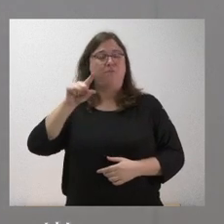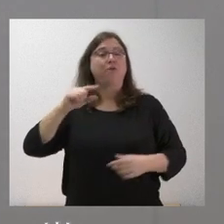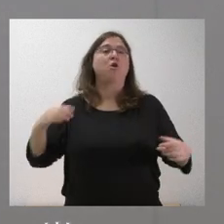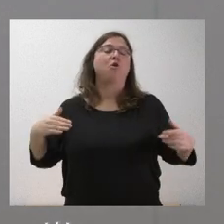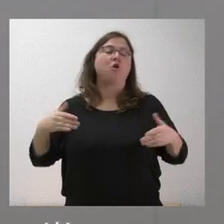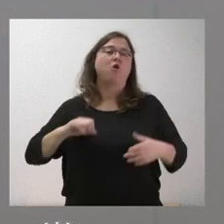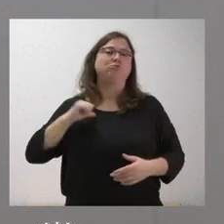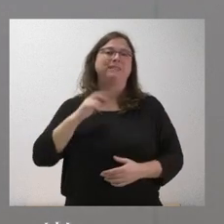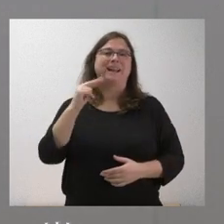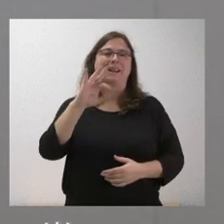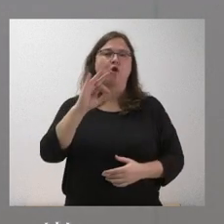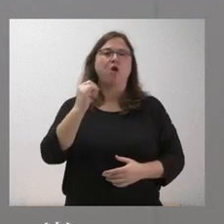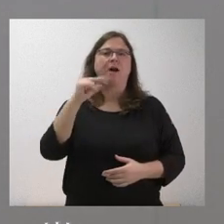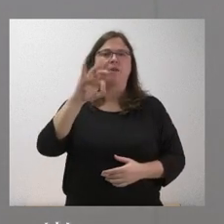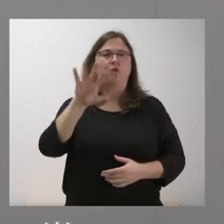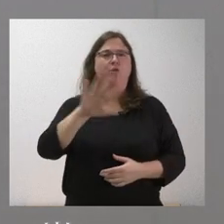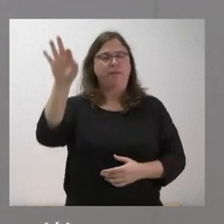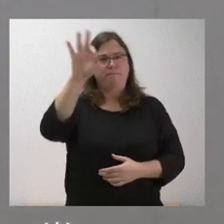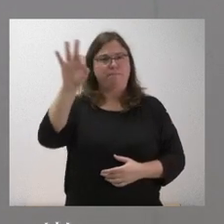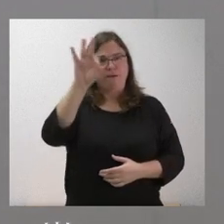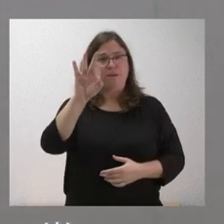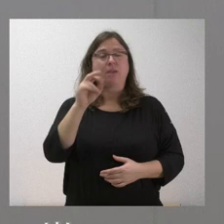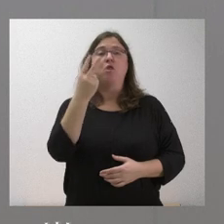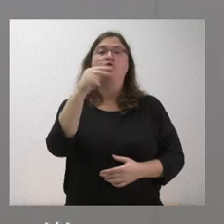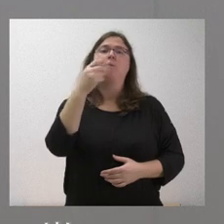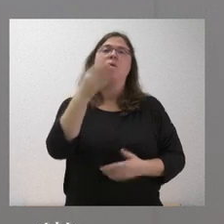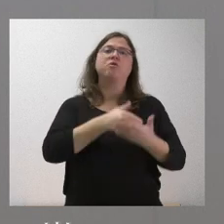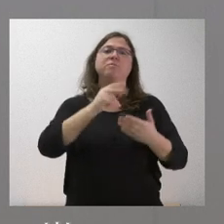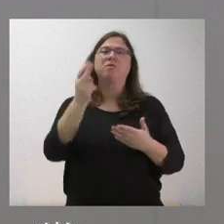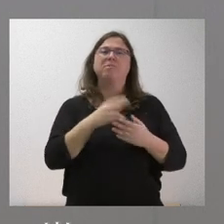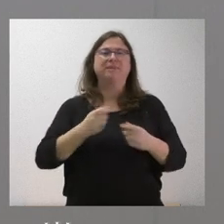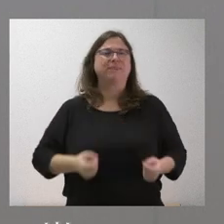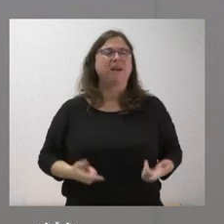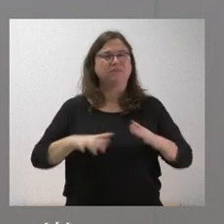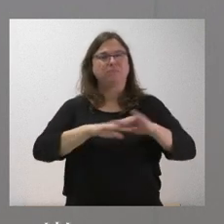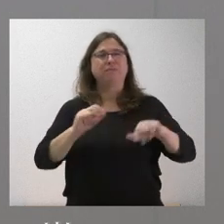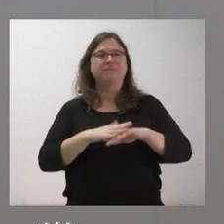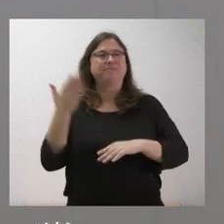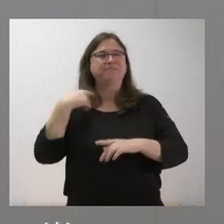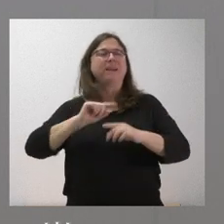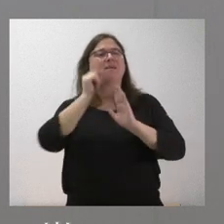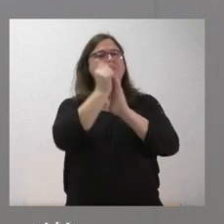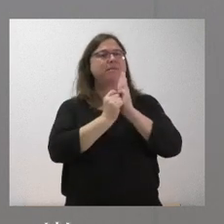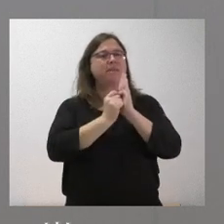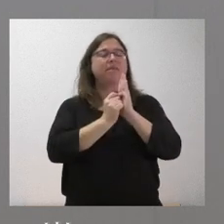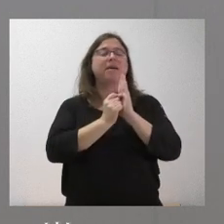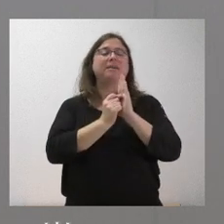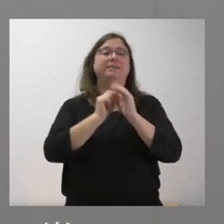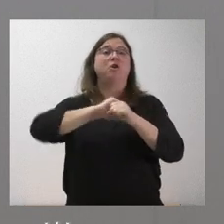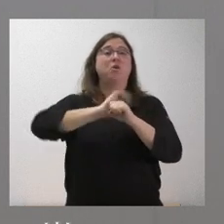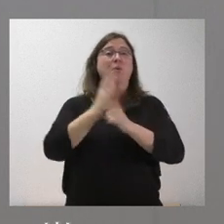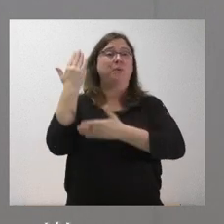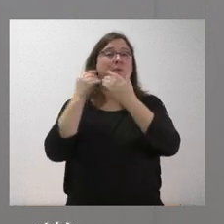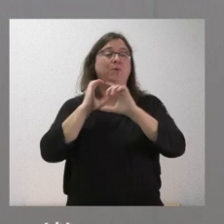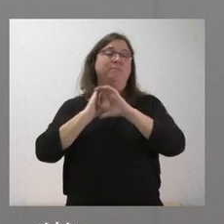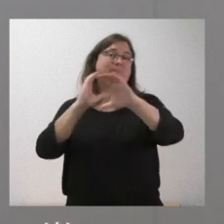Carrión 2,4 millones de euros para compensar los gastos derivados de las medidas adoptadas para el covid en el servicio del transporte escolar el transporte escolar